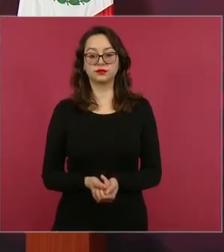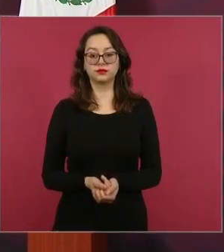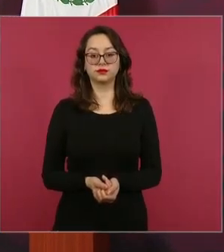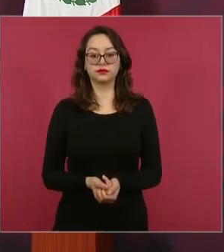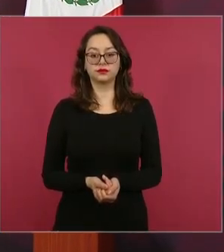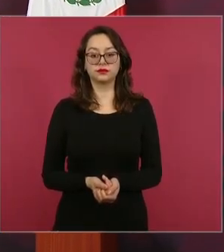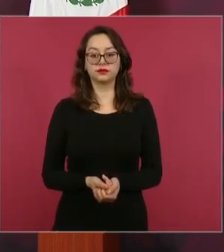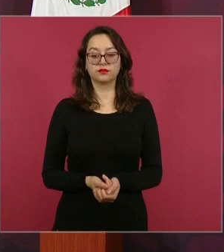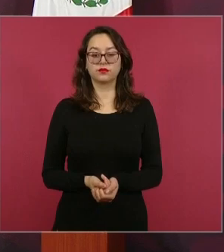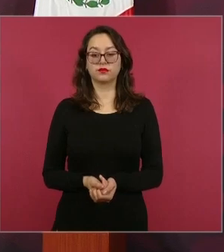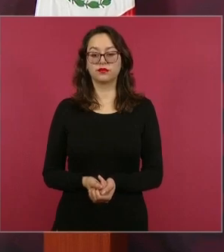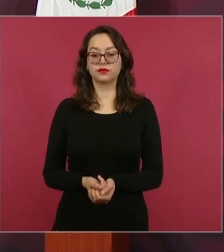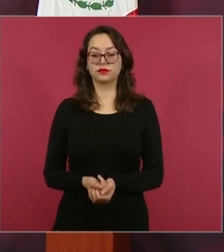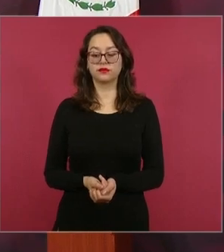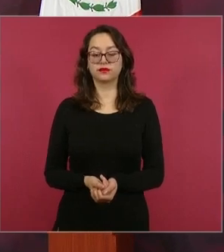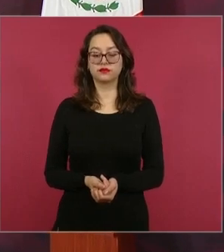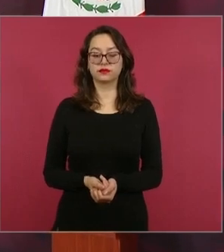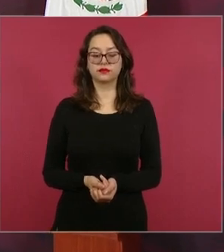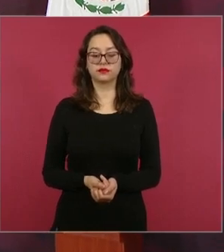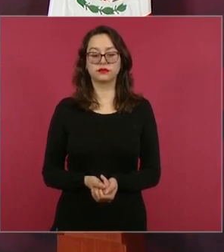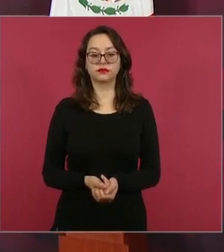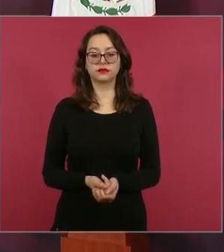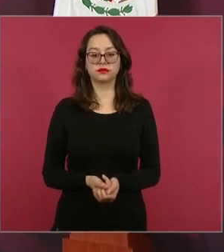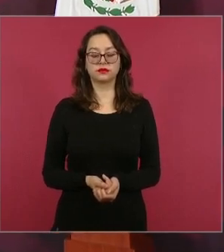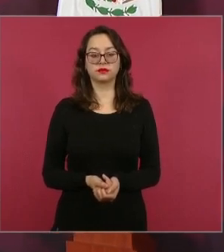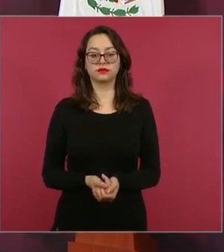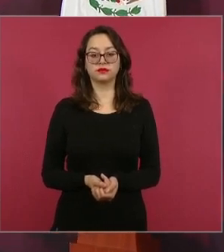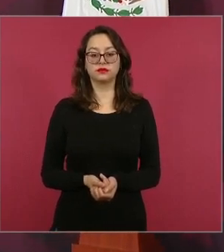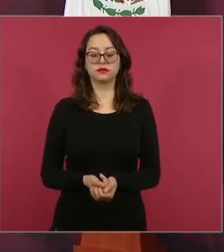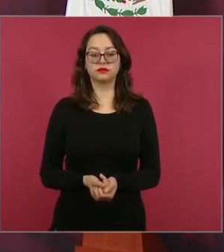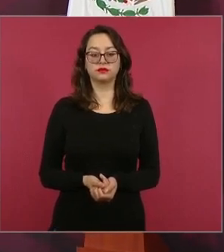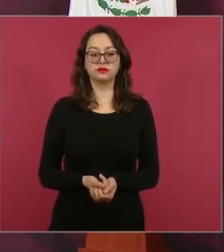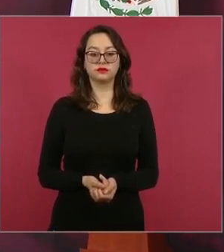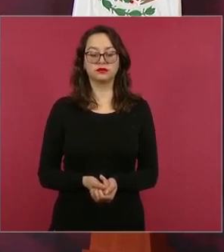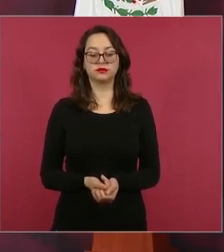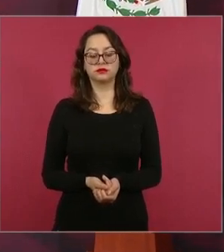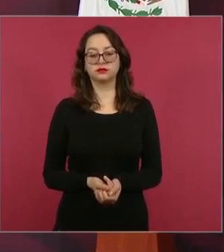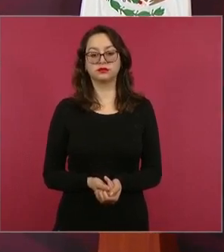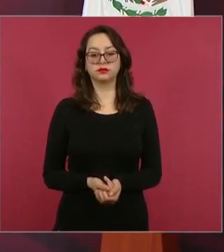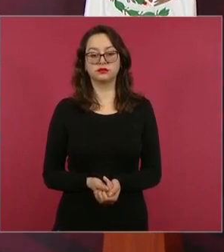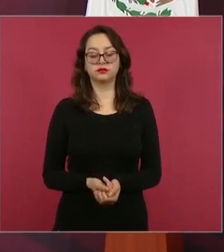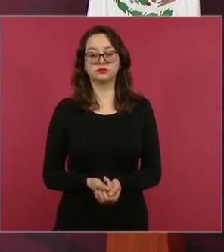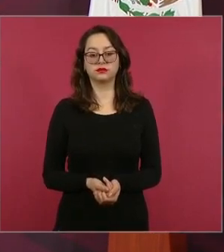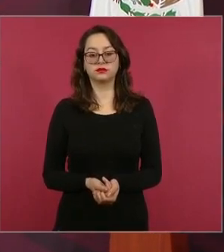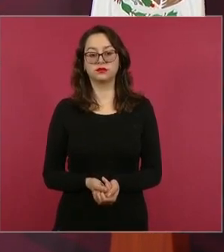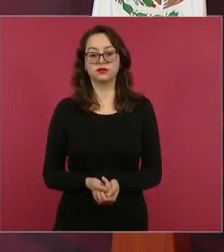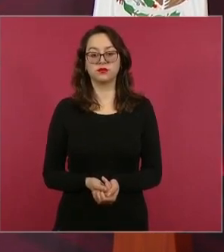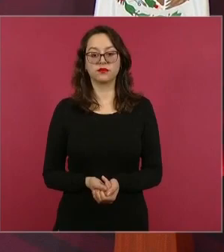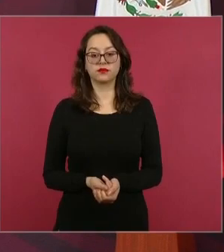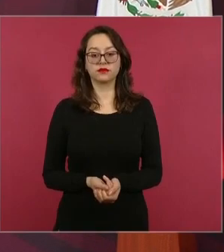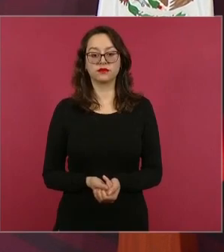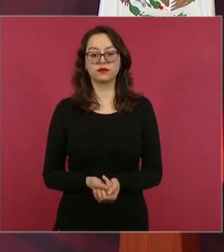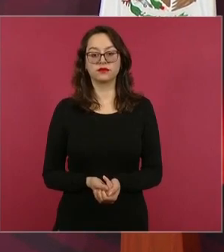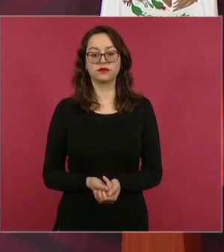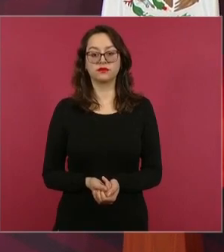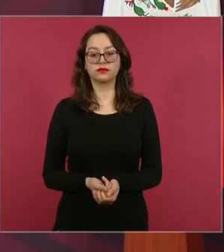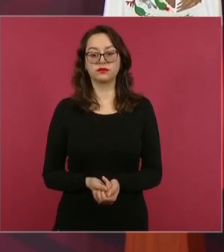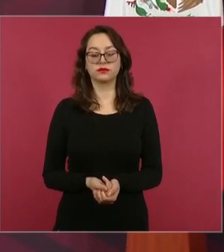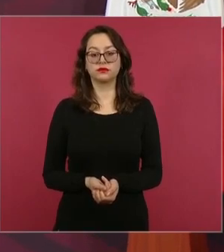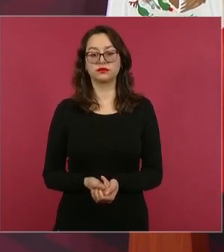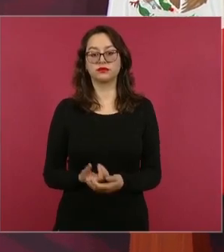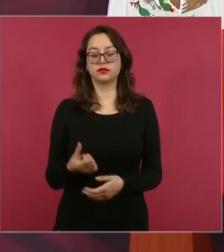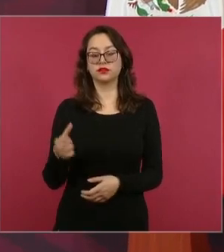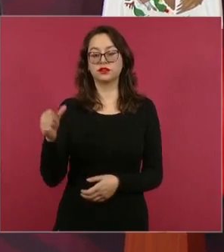eh el día de hoy y mañana lo dedicamos